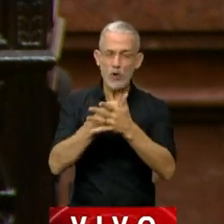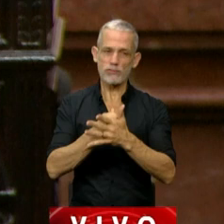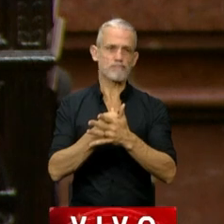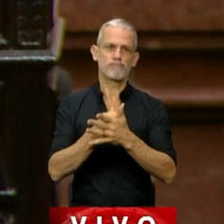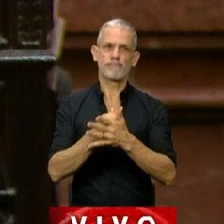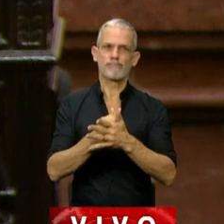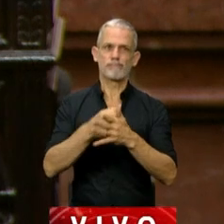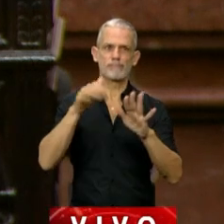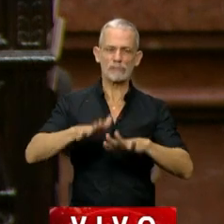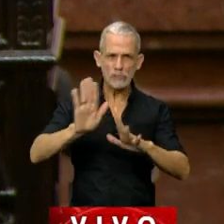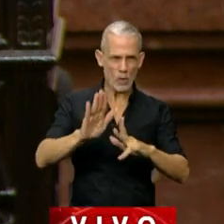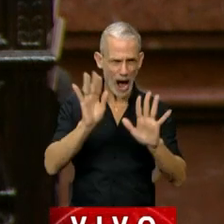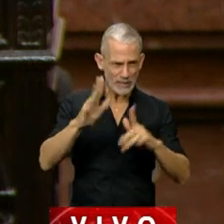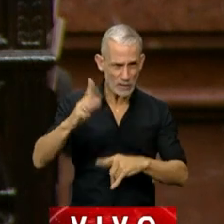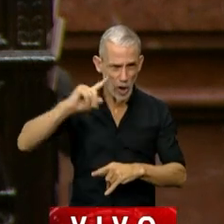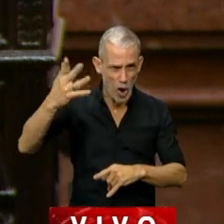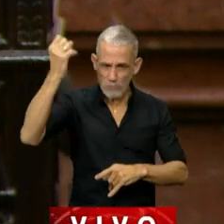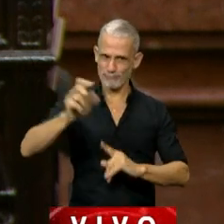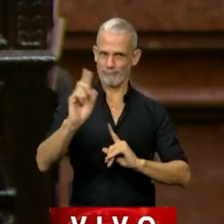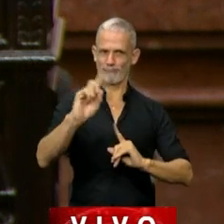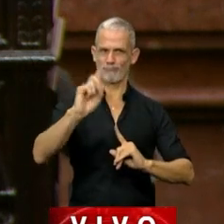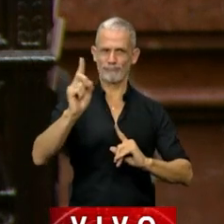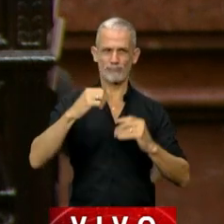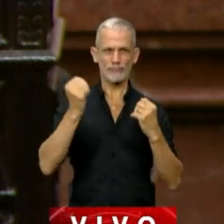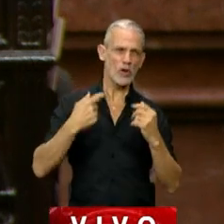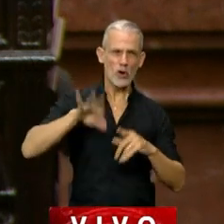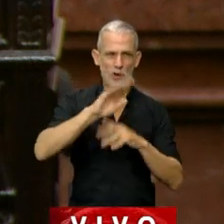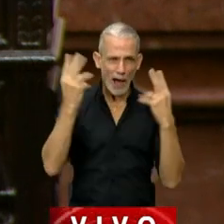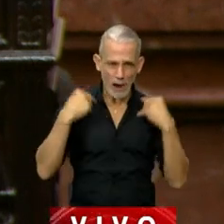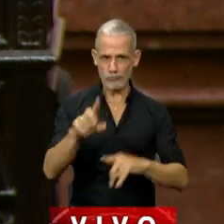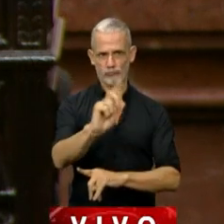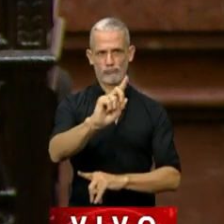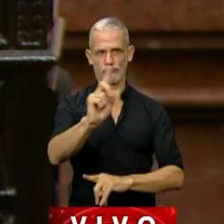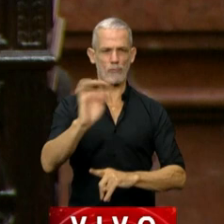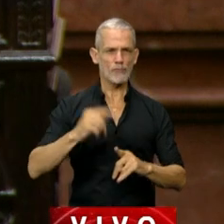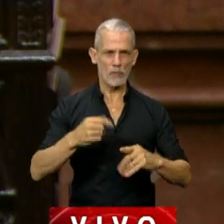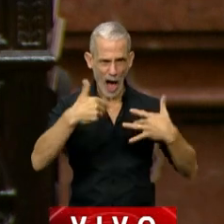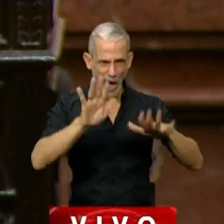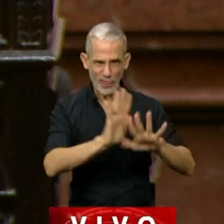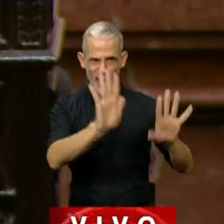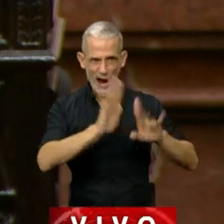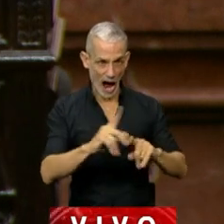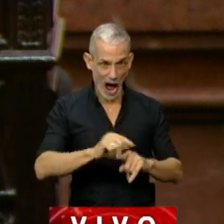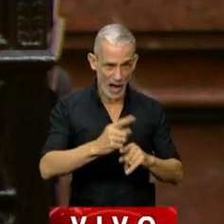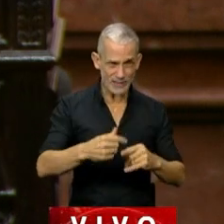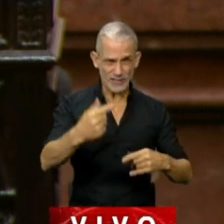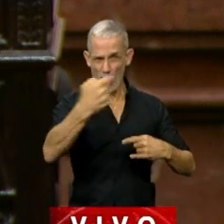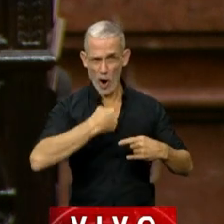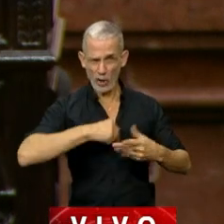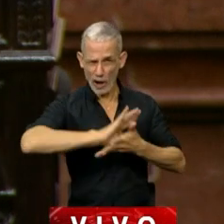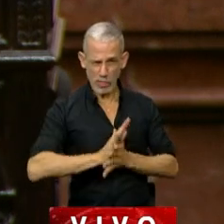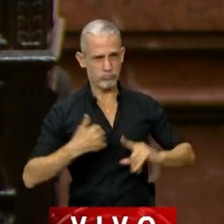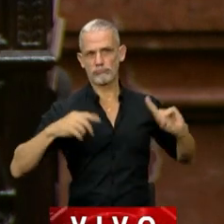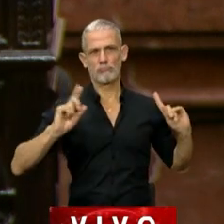y lo cierto es que no lo van a lograr. No lo van a lograr, nosotros no vamos a permitir que arremetan contra nosotras